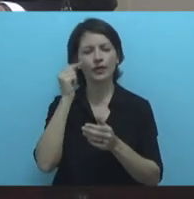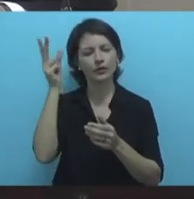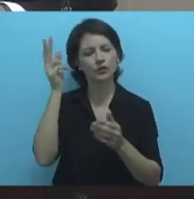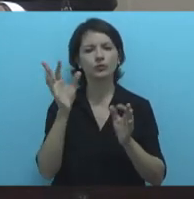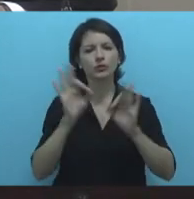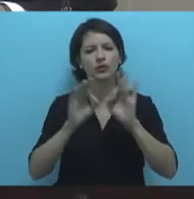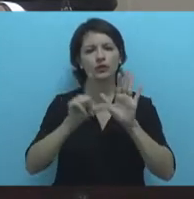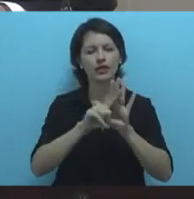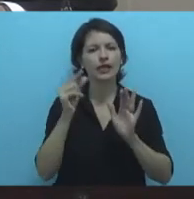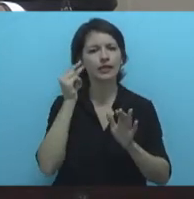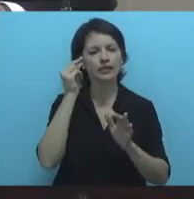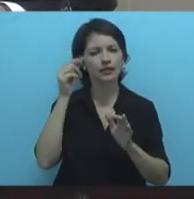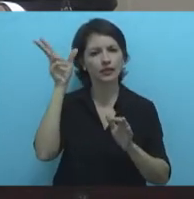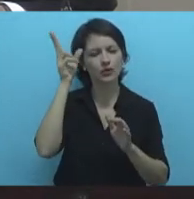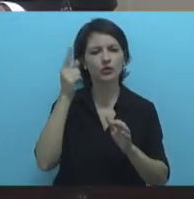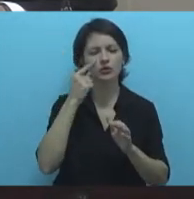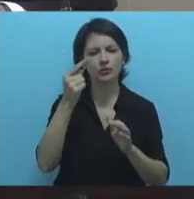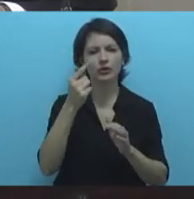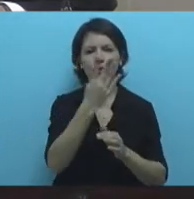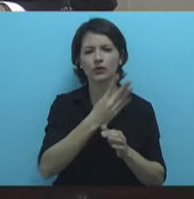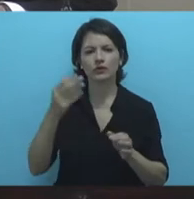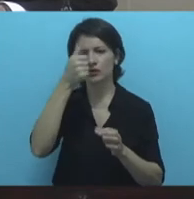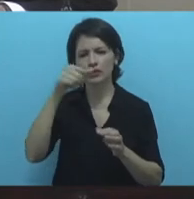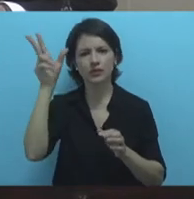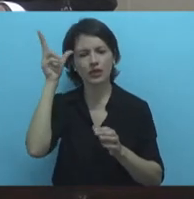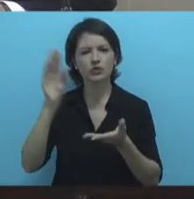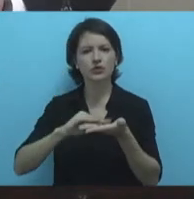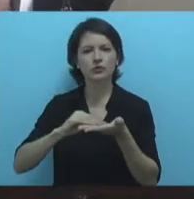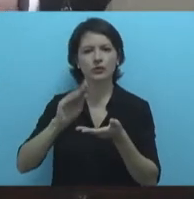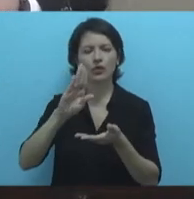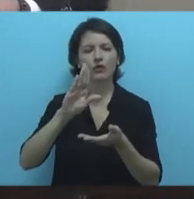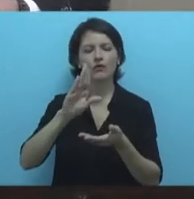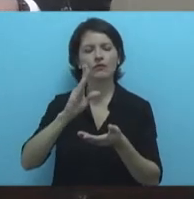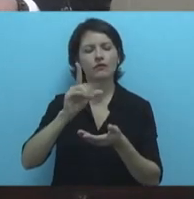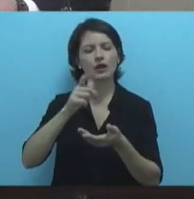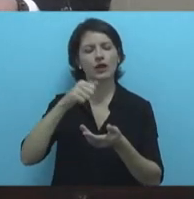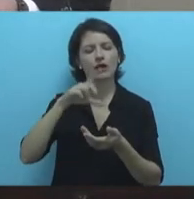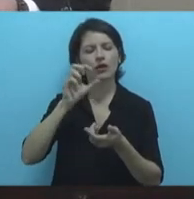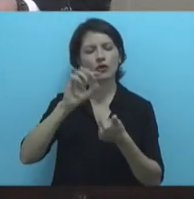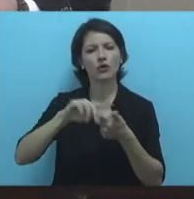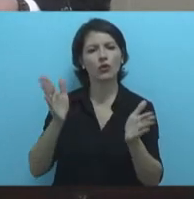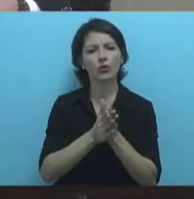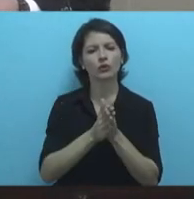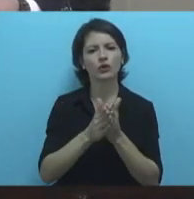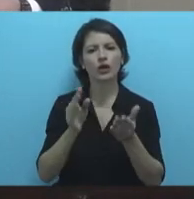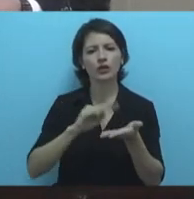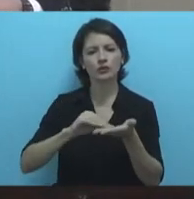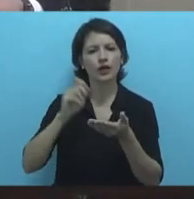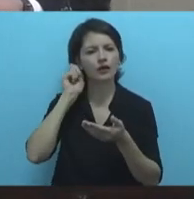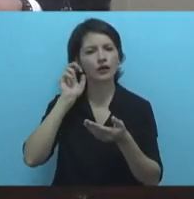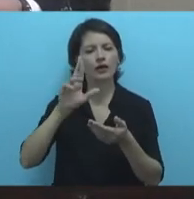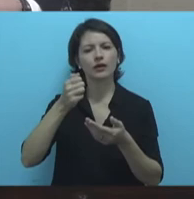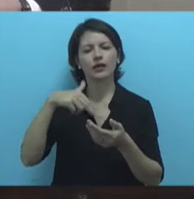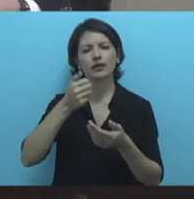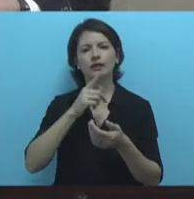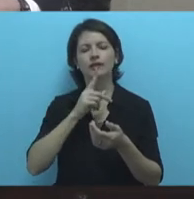mil 468 del diputado blanco con el proyecto de ley 39 mil 507 diputado granata por el cual